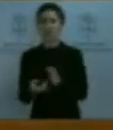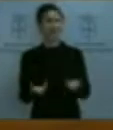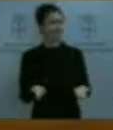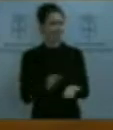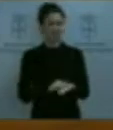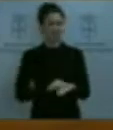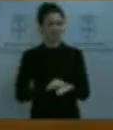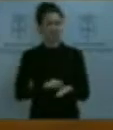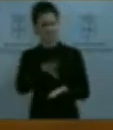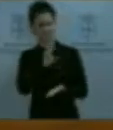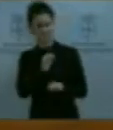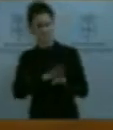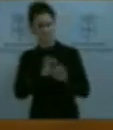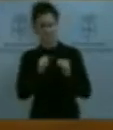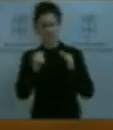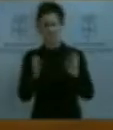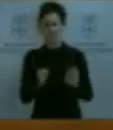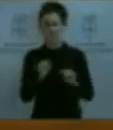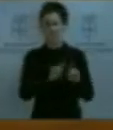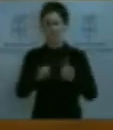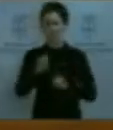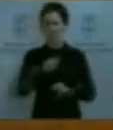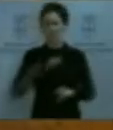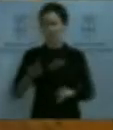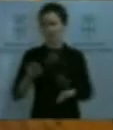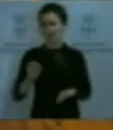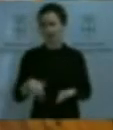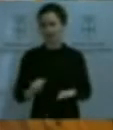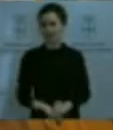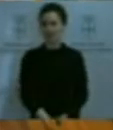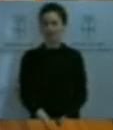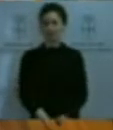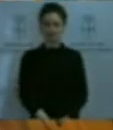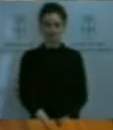España en materia educativa, que una de ellas debiera ser una EBAU única. Gracias.